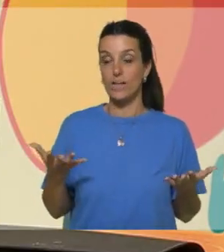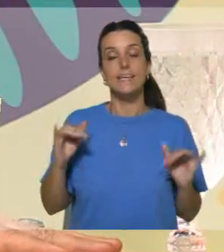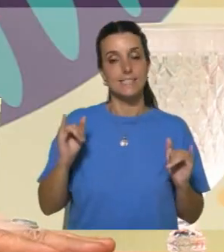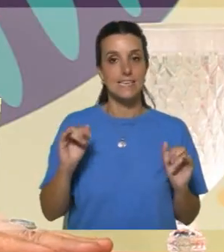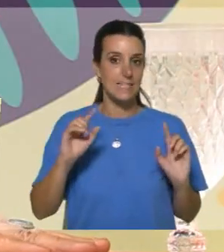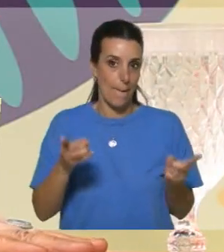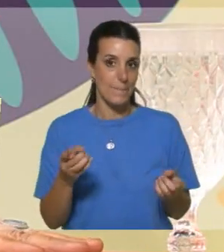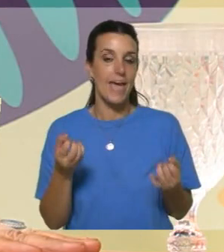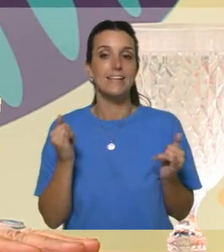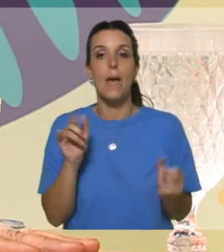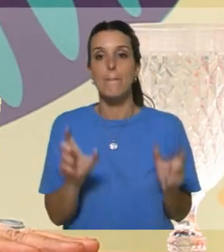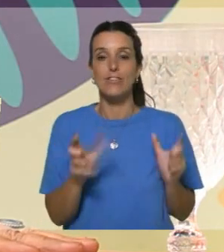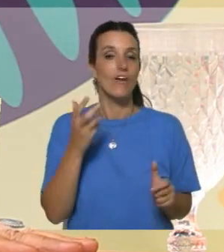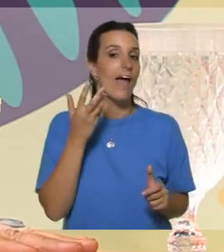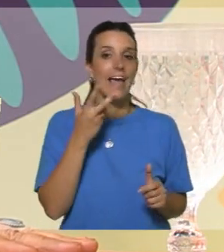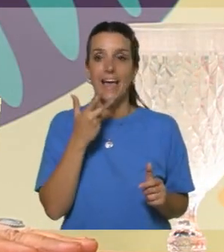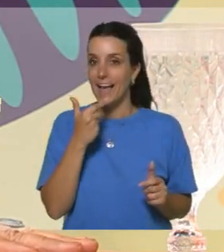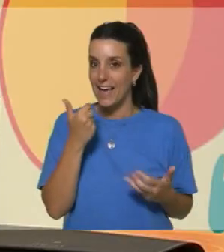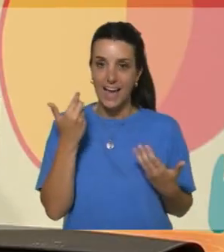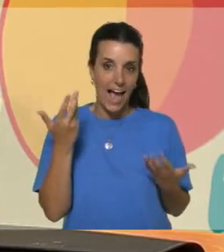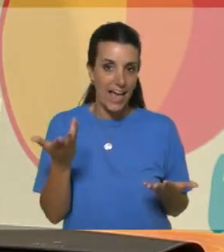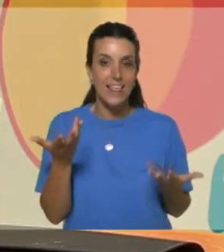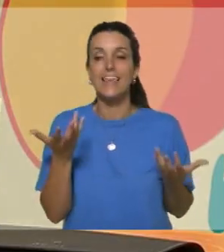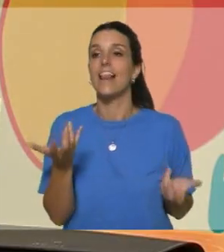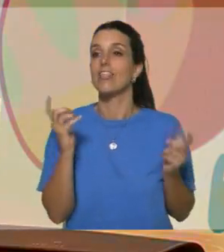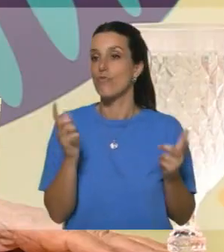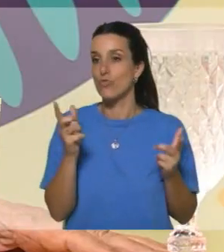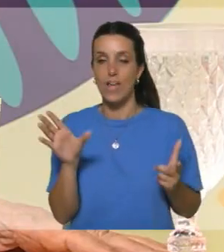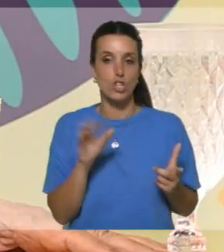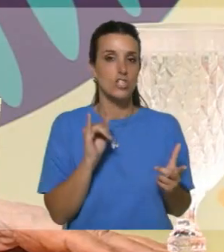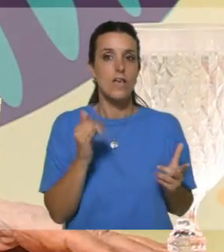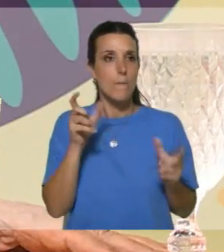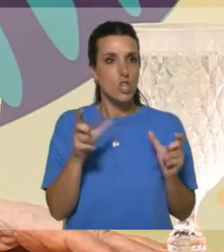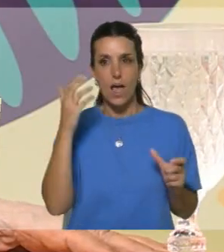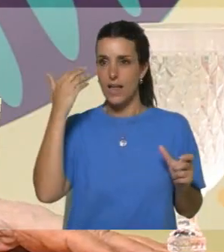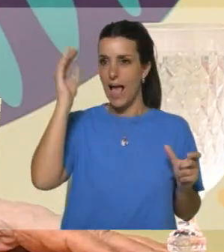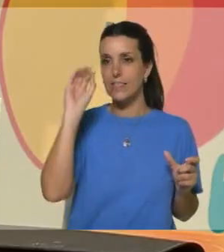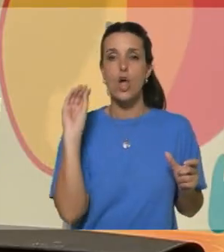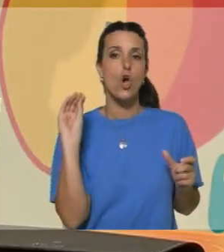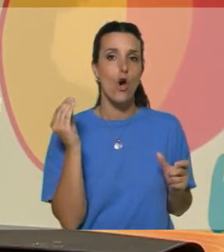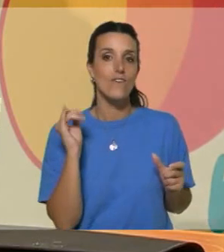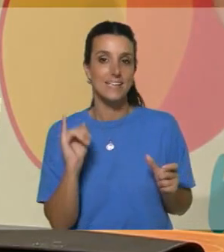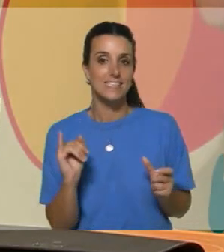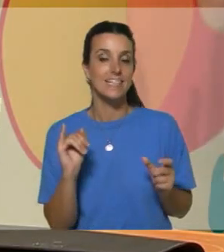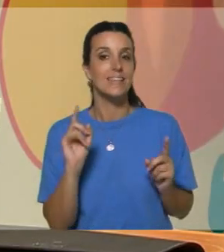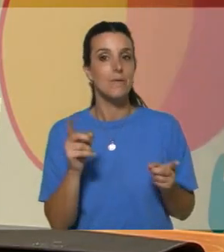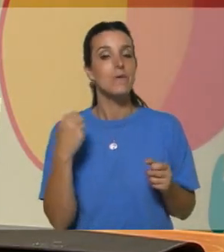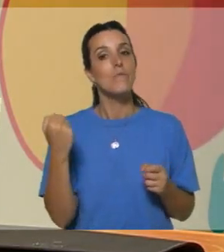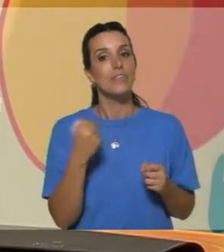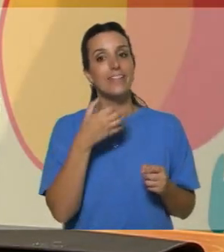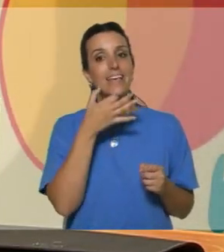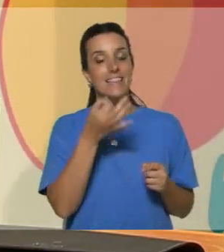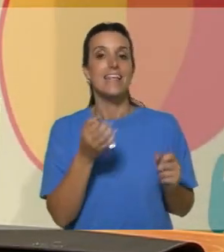También, claro. A la gente le encanta. Queremos disfrutar todos. Sí, gente grande y gente joven. Totalmente. Además, lo importante eso, Griselda, que